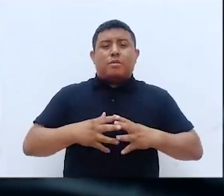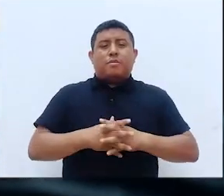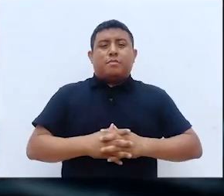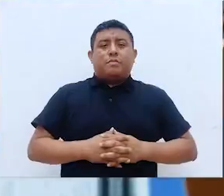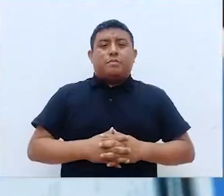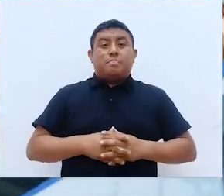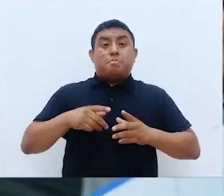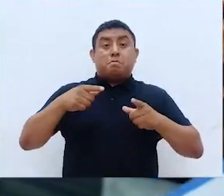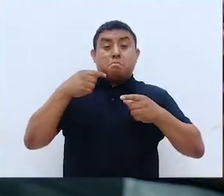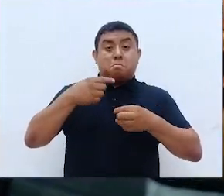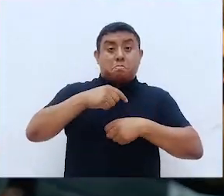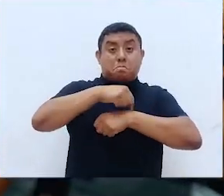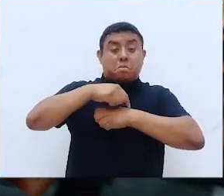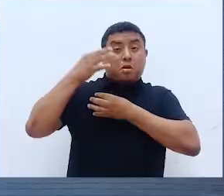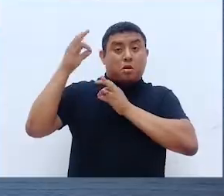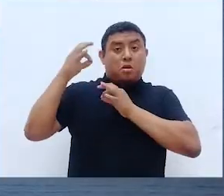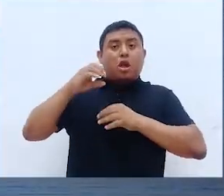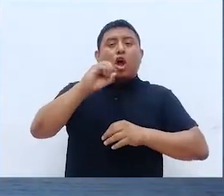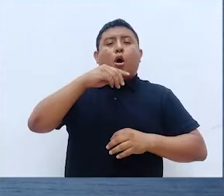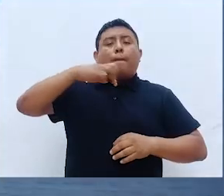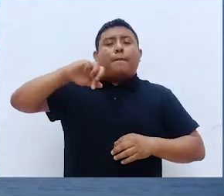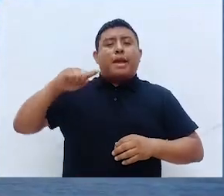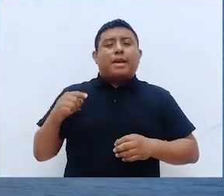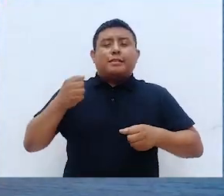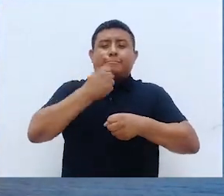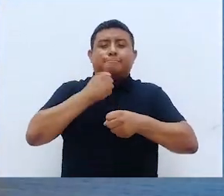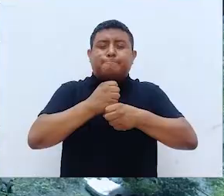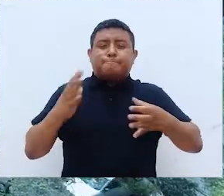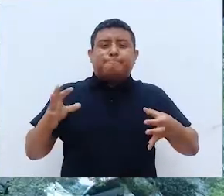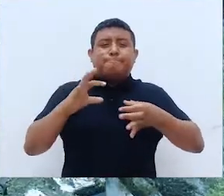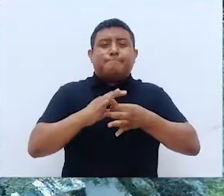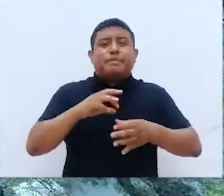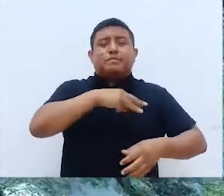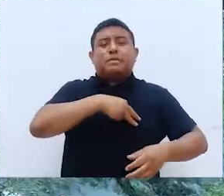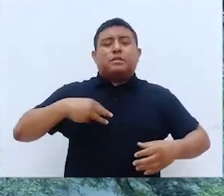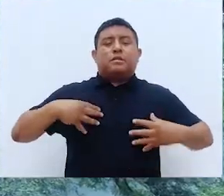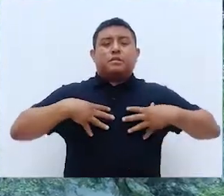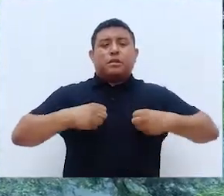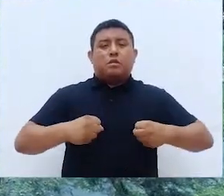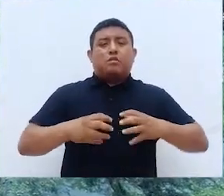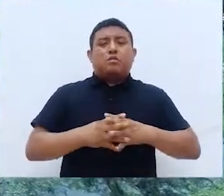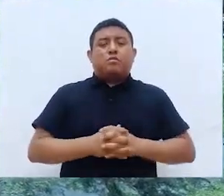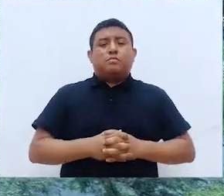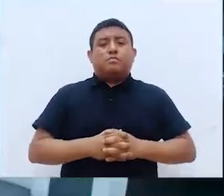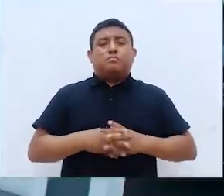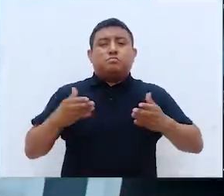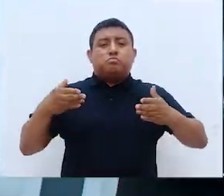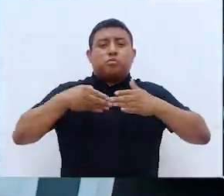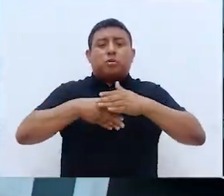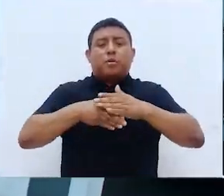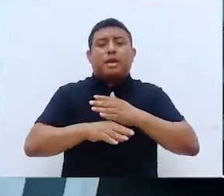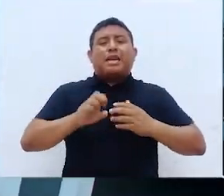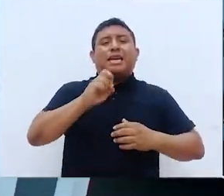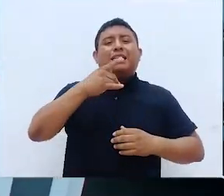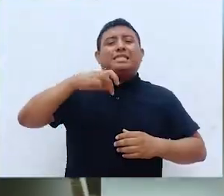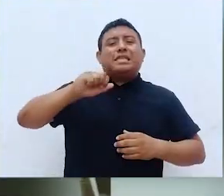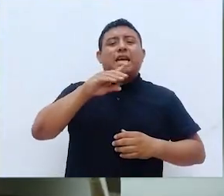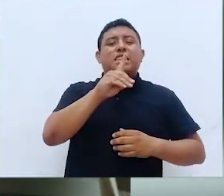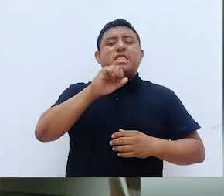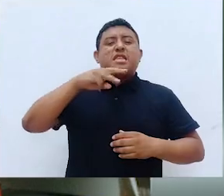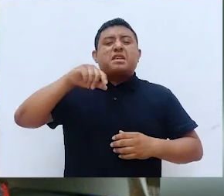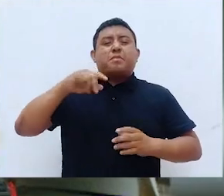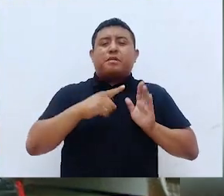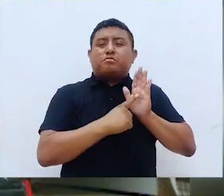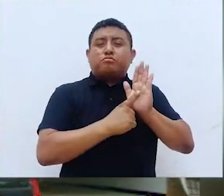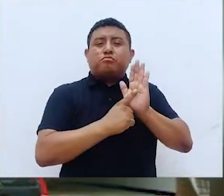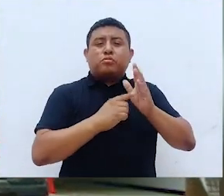amenaza. Durante el evento, la OPS, en un trabajo conjunto con el Ministerio de Salud, a través del ENSAP y la